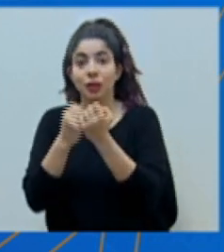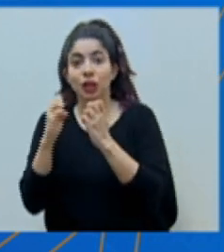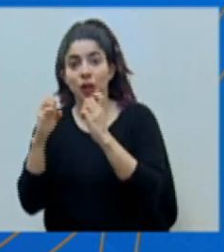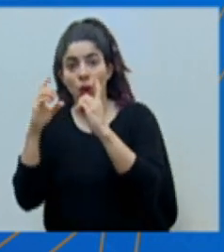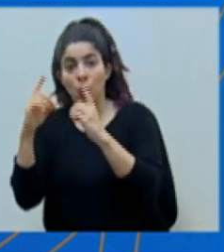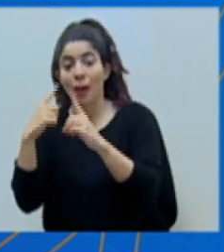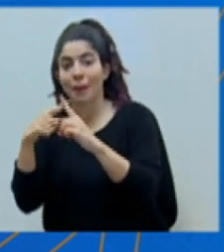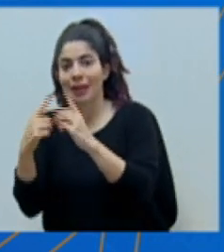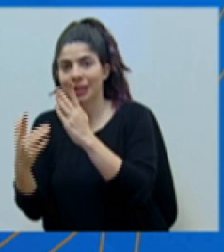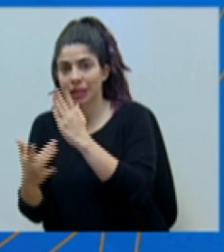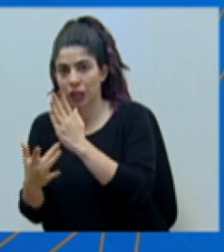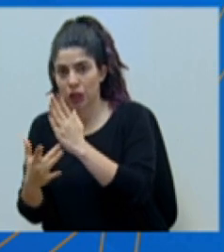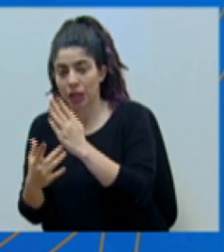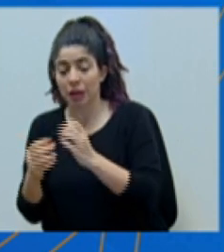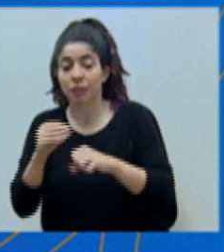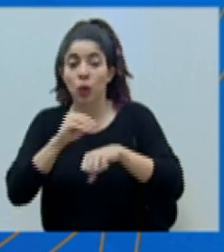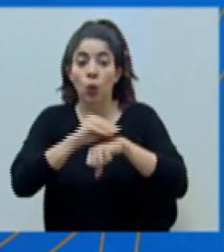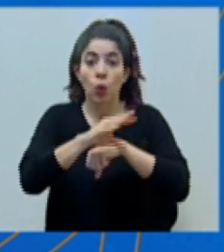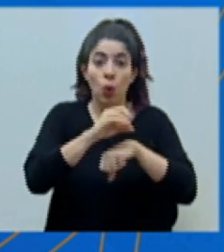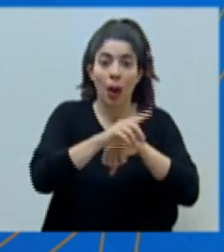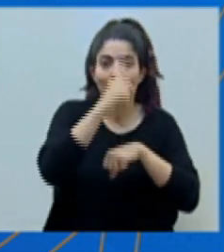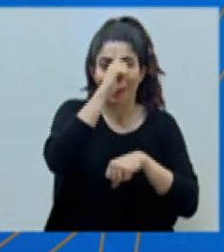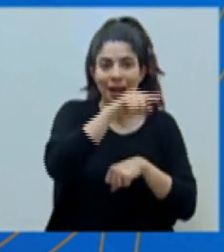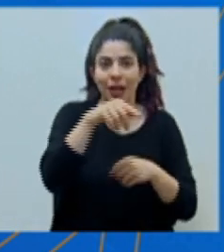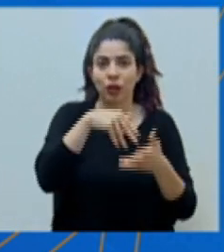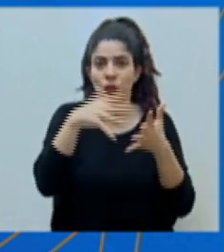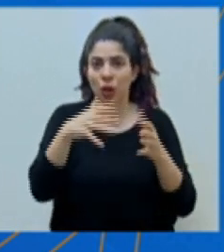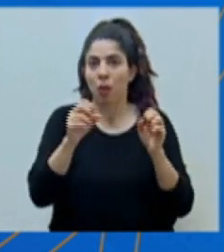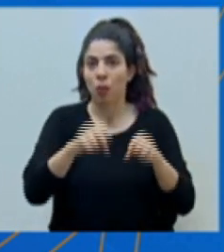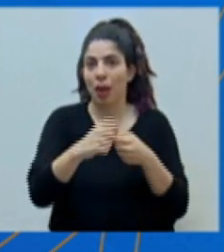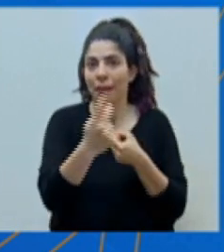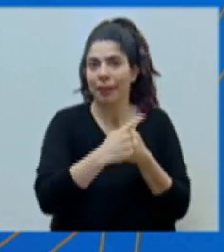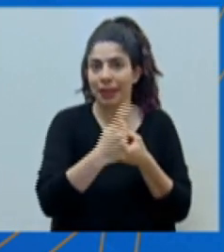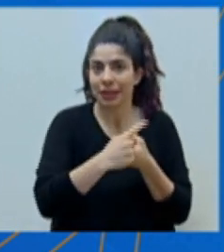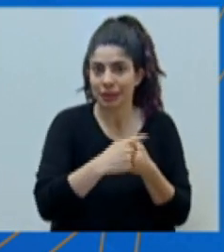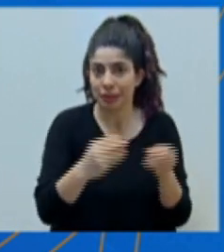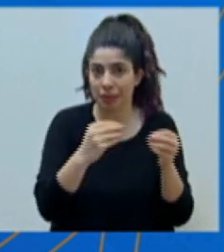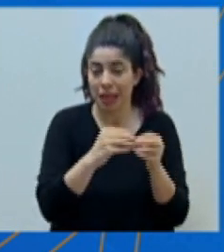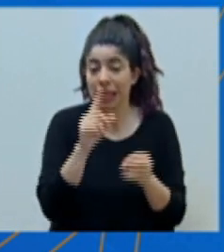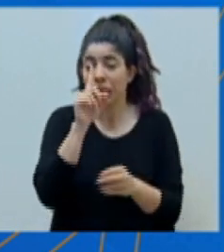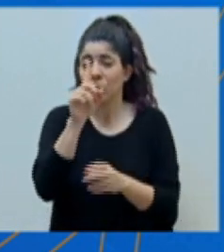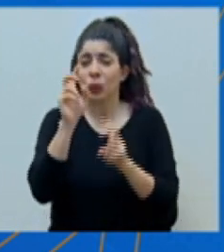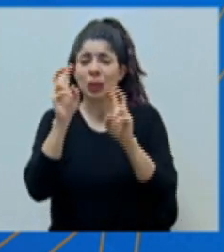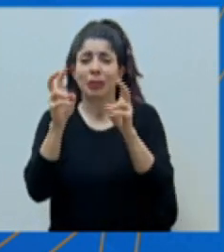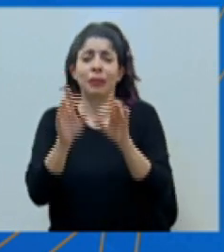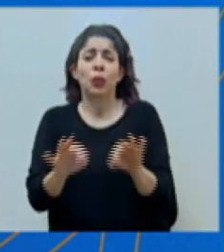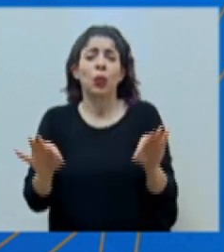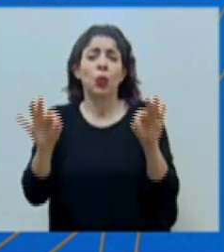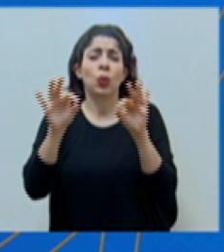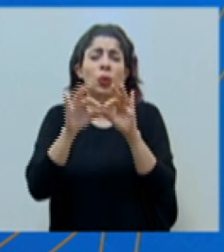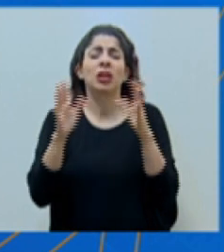tecnológicos, las orientaciones para la participación estudiantil y algo muy, pero muy importante es el